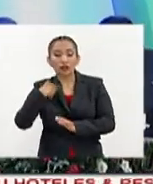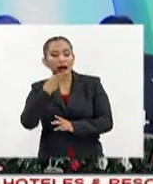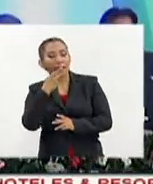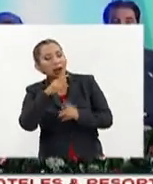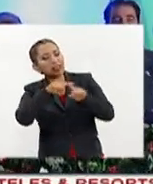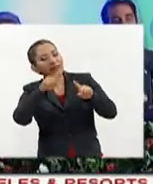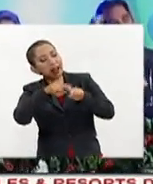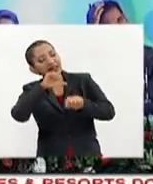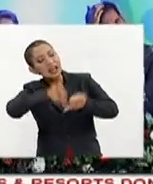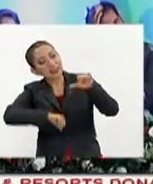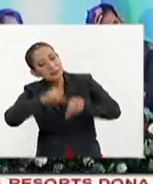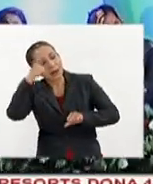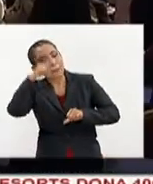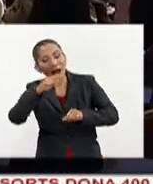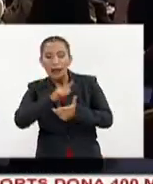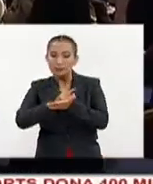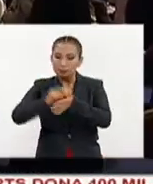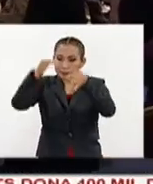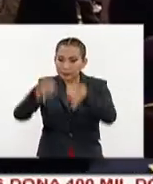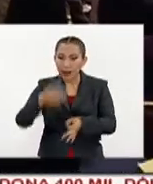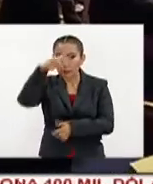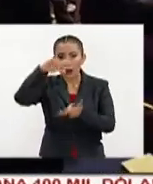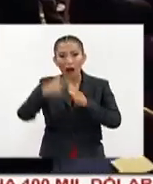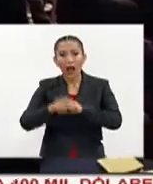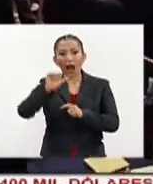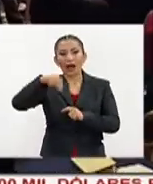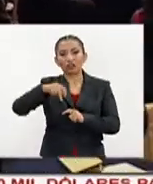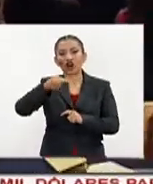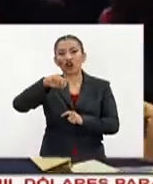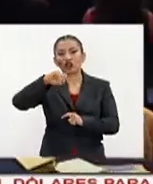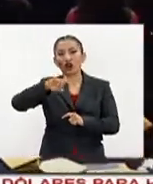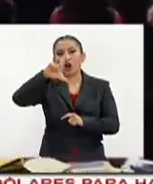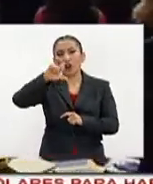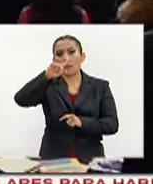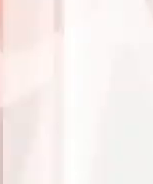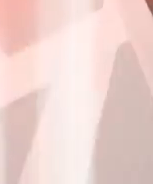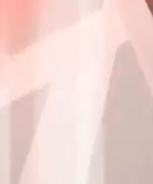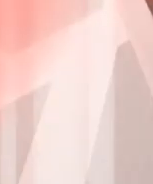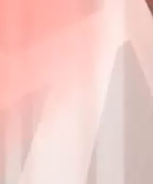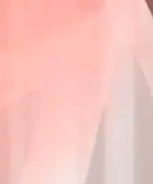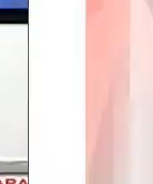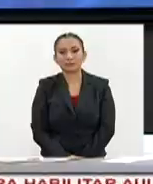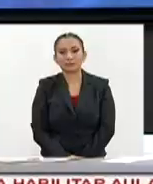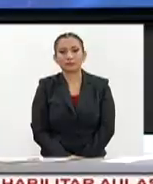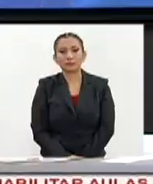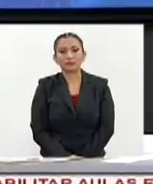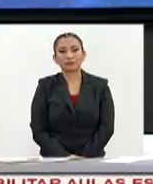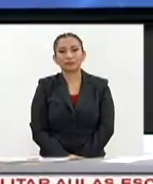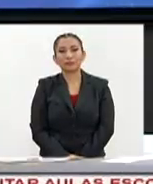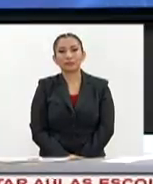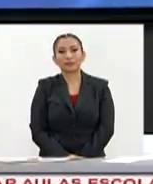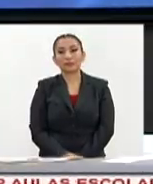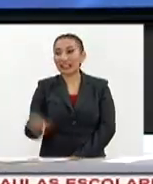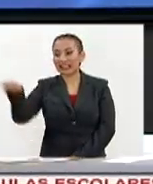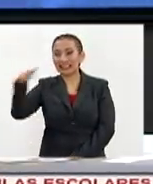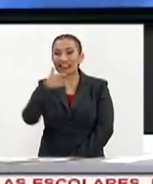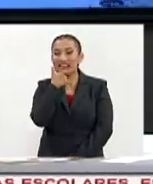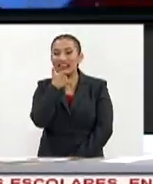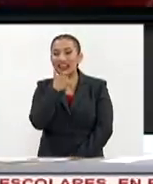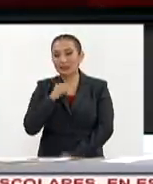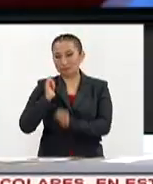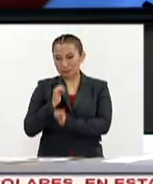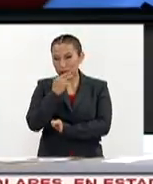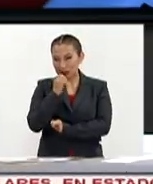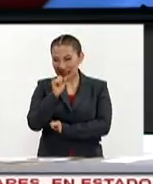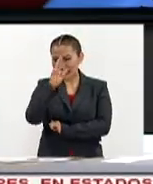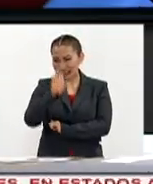las mejores prácticas en la materia. Para México al Día, Antonio López. En la Gran Bretaña, el canciller Luis